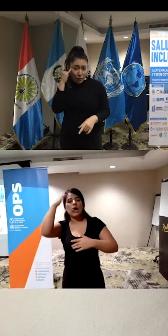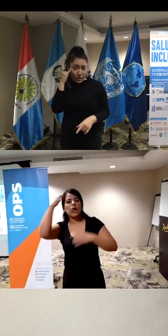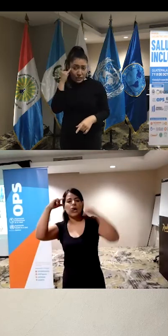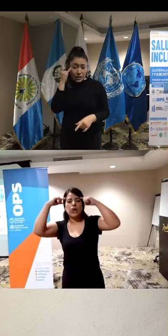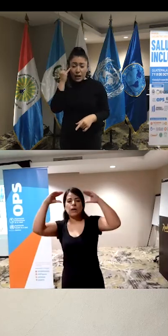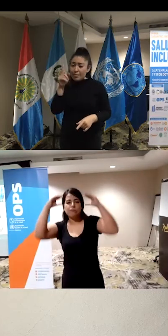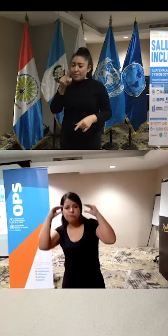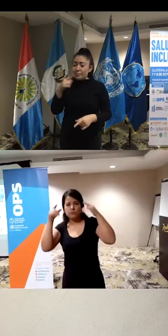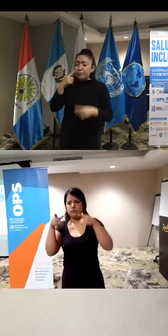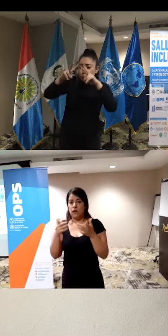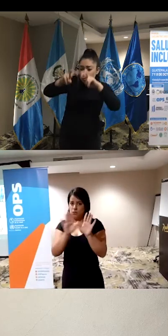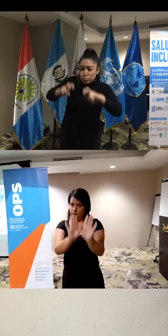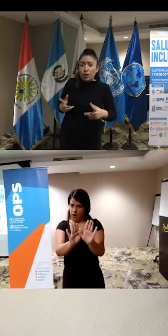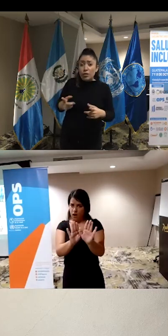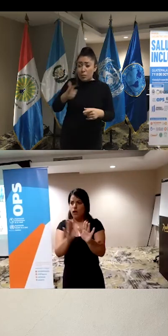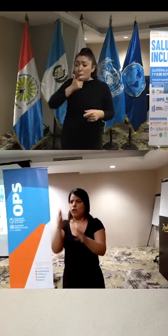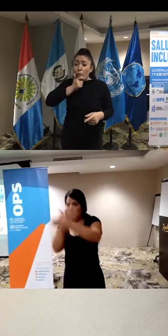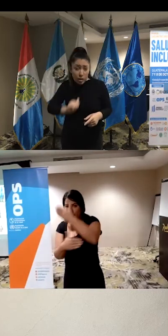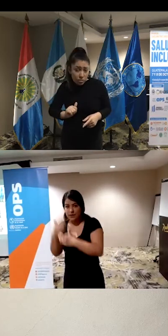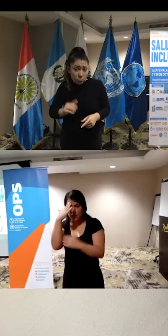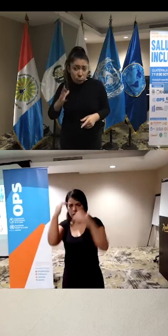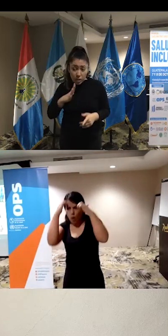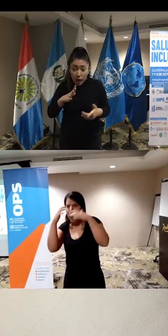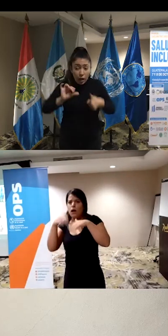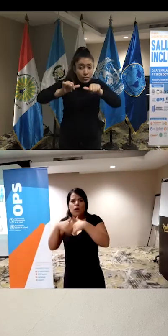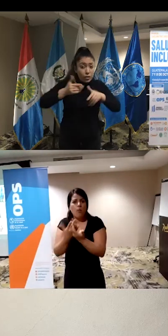en una situación de pobreza, tienen acceso a servicios,